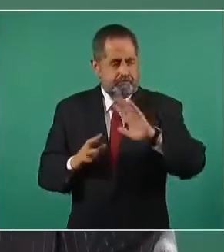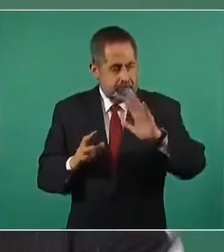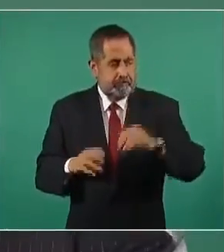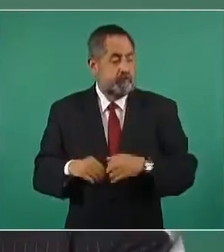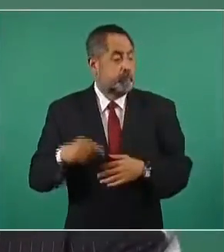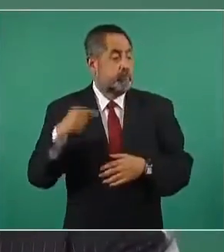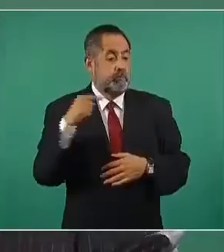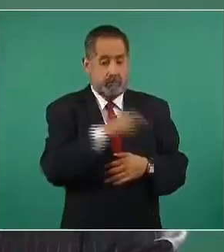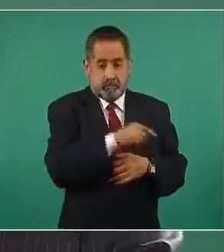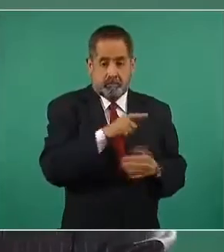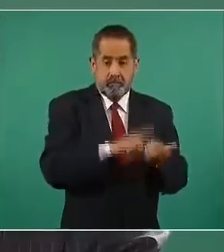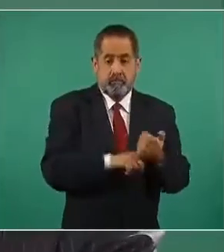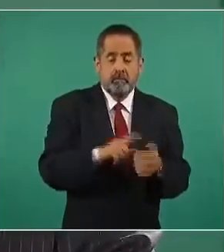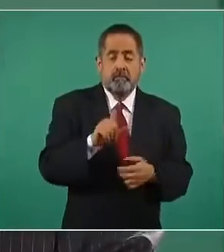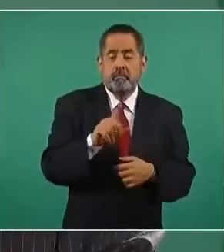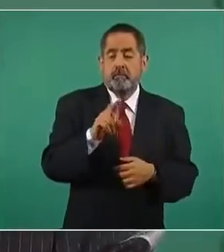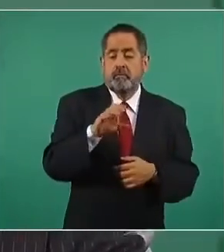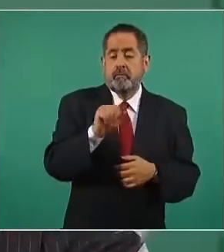había sido